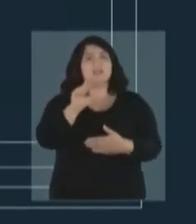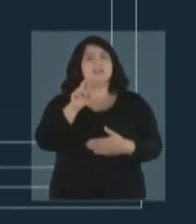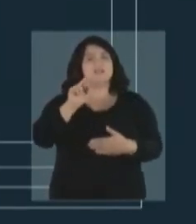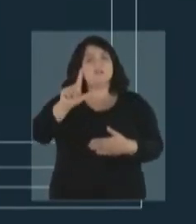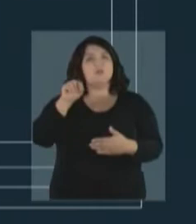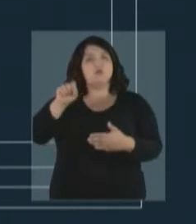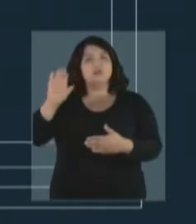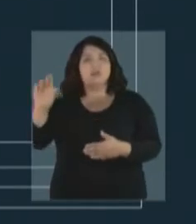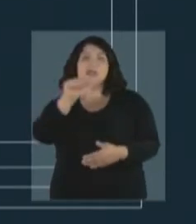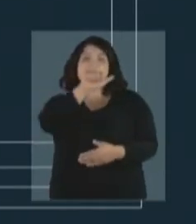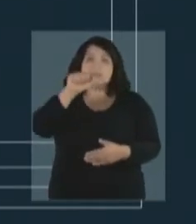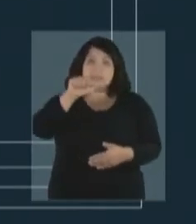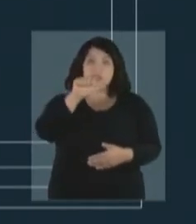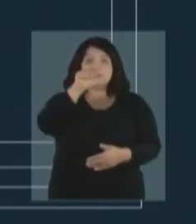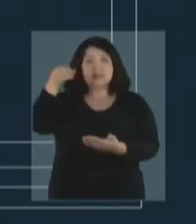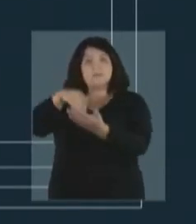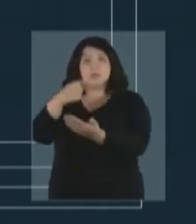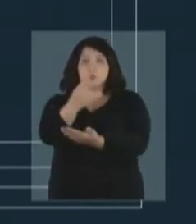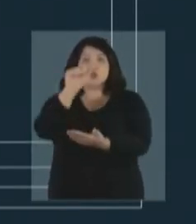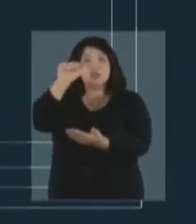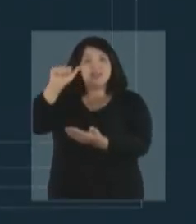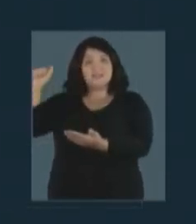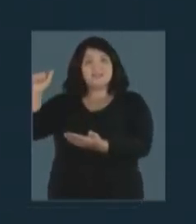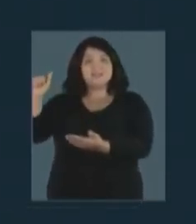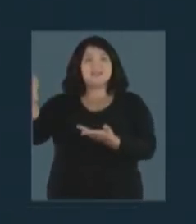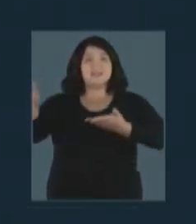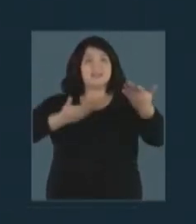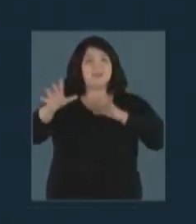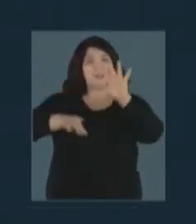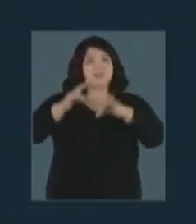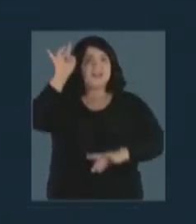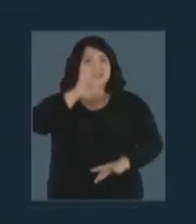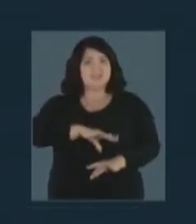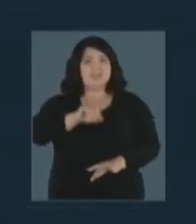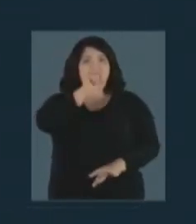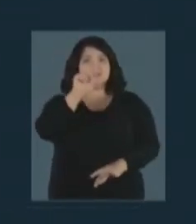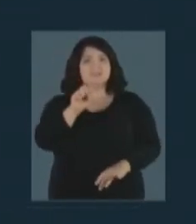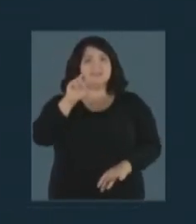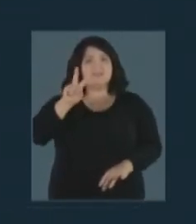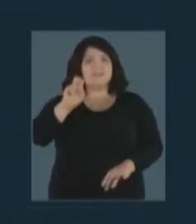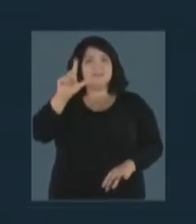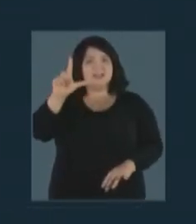al 600-6166. Servicio Electoral de Chile, CERVEL.